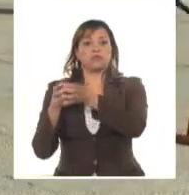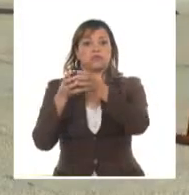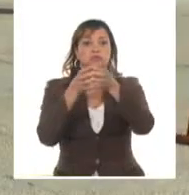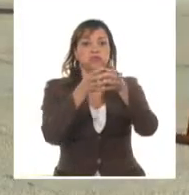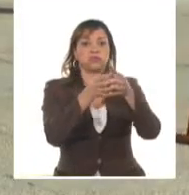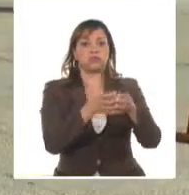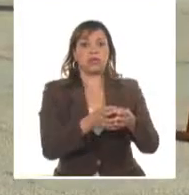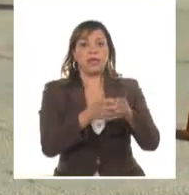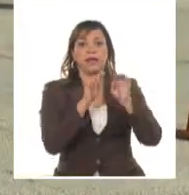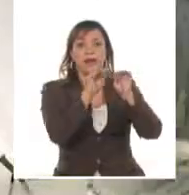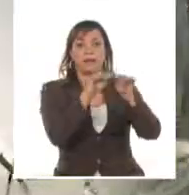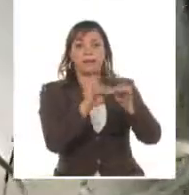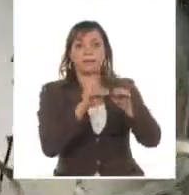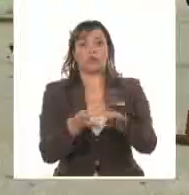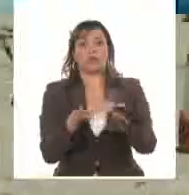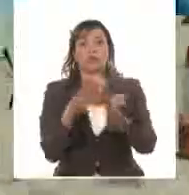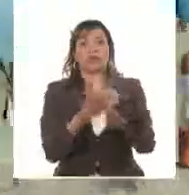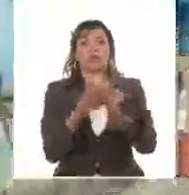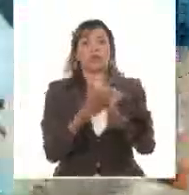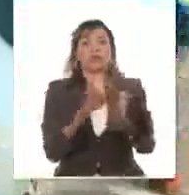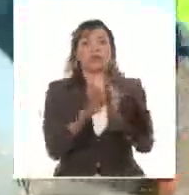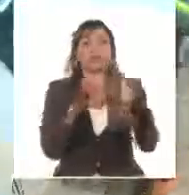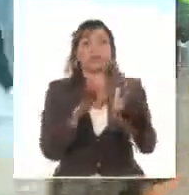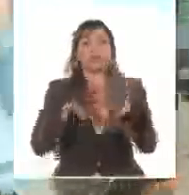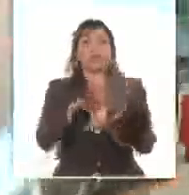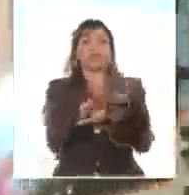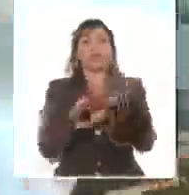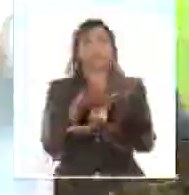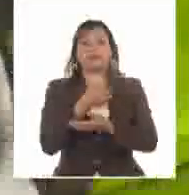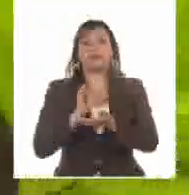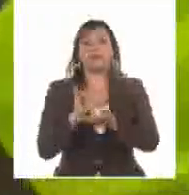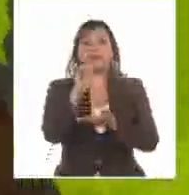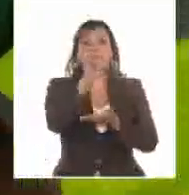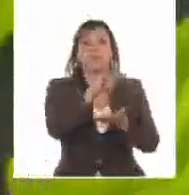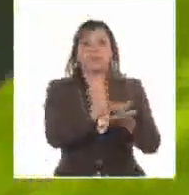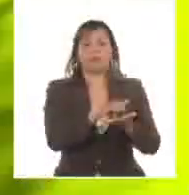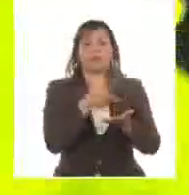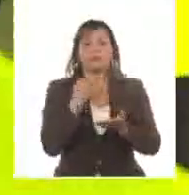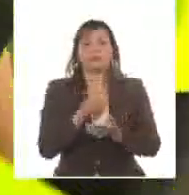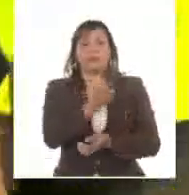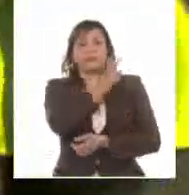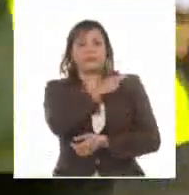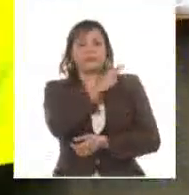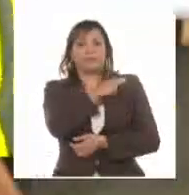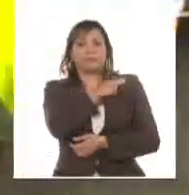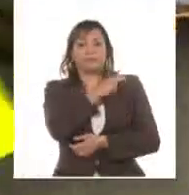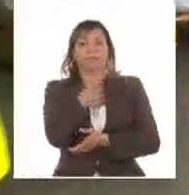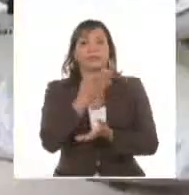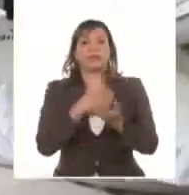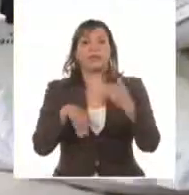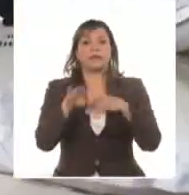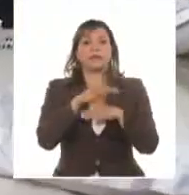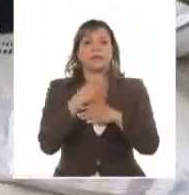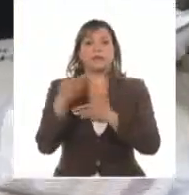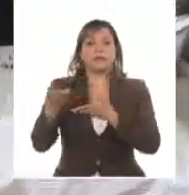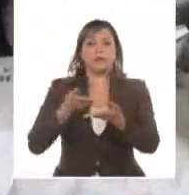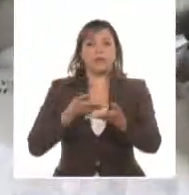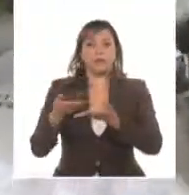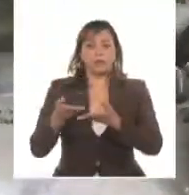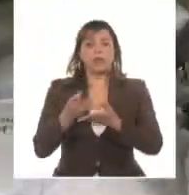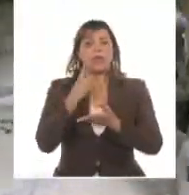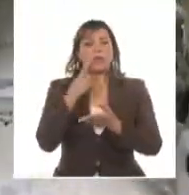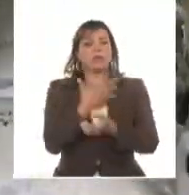los almacenes de la empresa mayorista en Boyeros. Autoridades del Ministerio de Comercio Interior sostienen que el donativo contribuye a cumplir